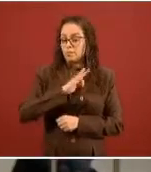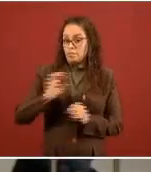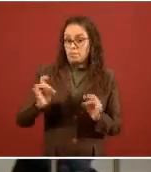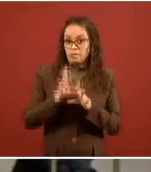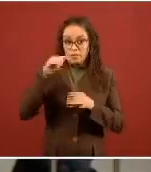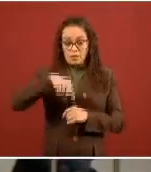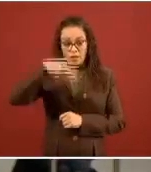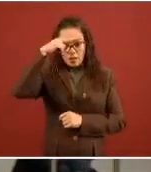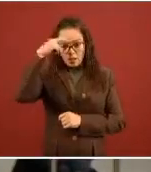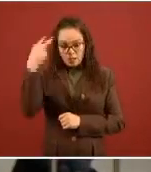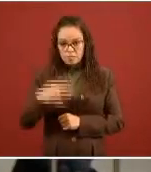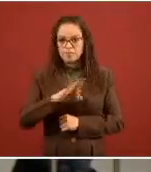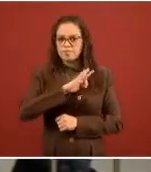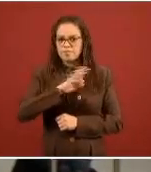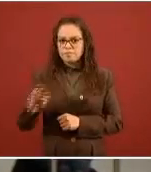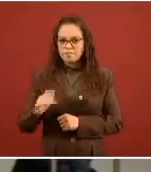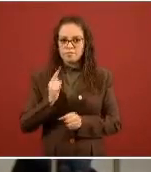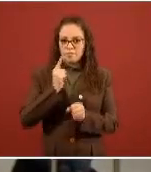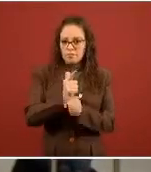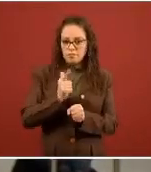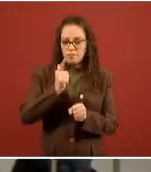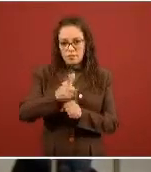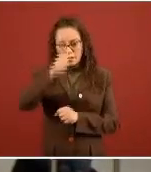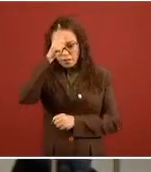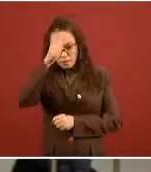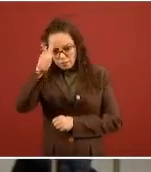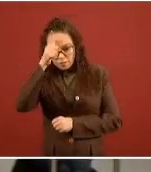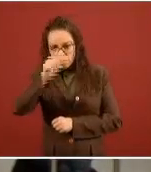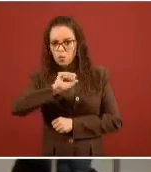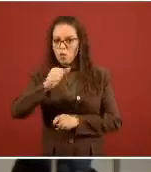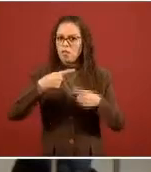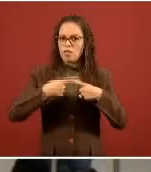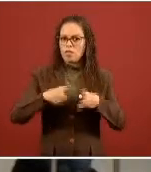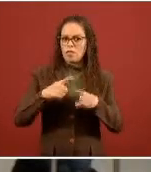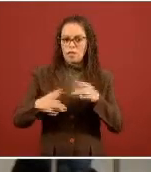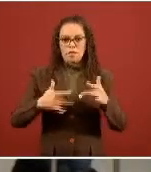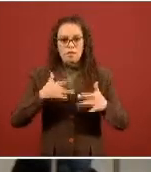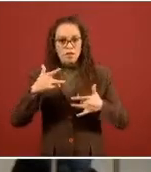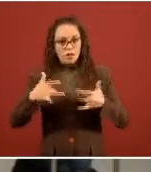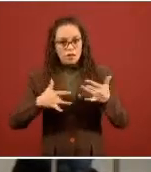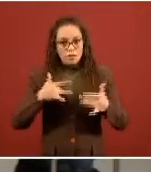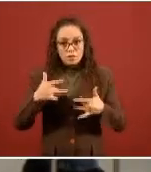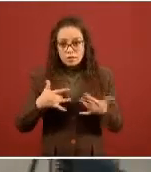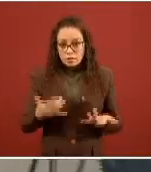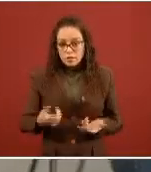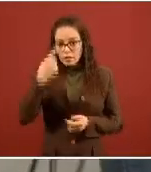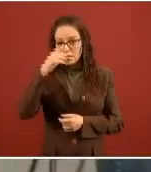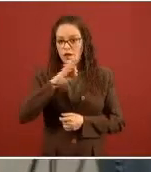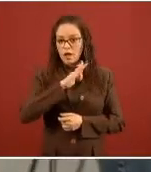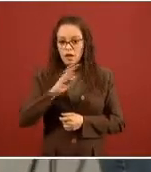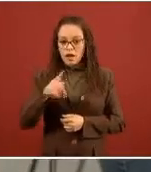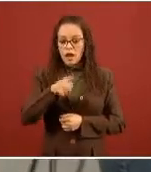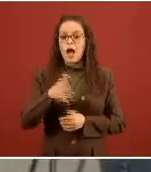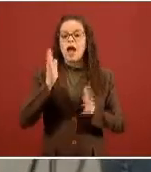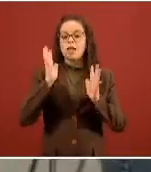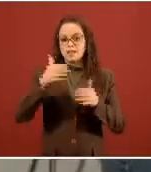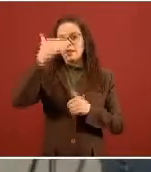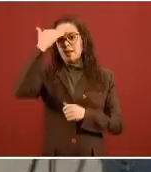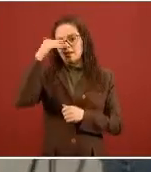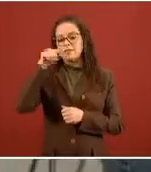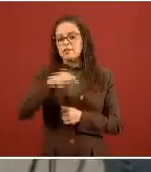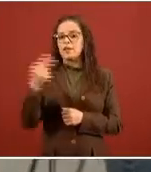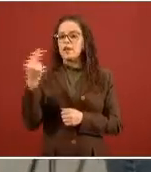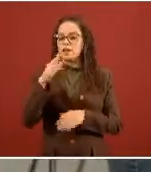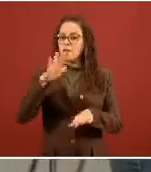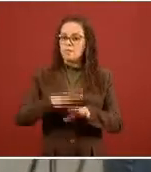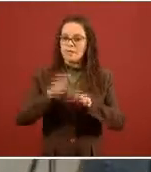síntomas distintos a los que se han estado mencionando para reconsiderar cuando una persona requiere una atención más especializada.